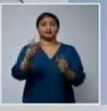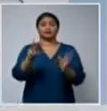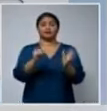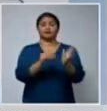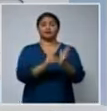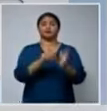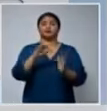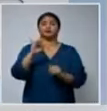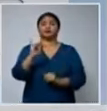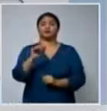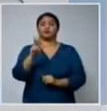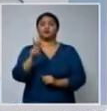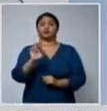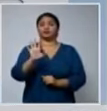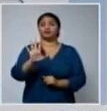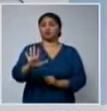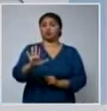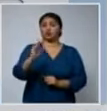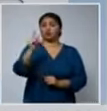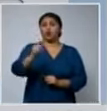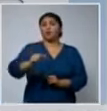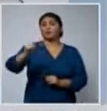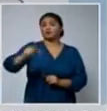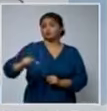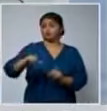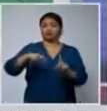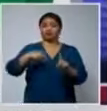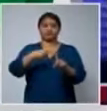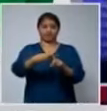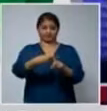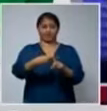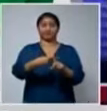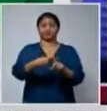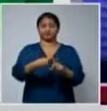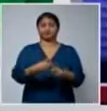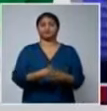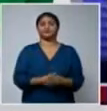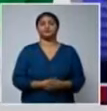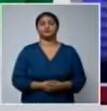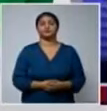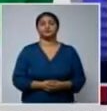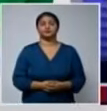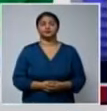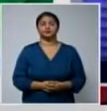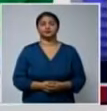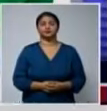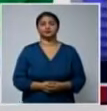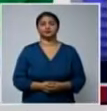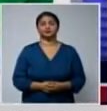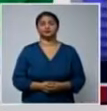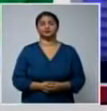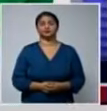63.725 personas con COVID-19. Pudiéramos decir que